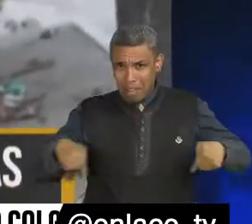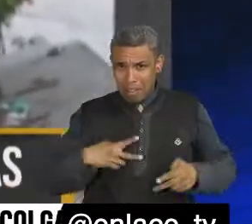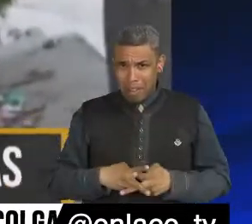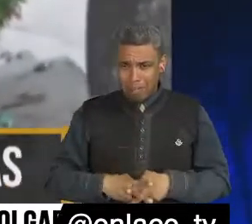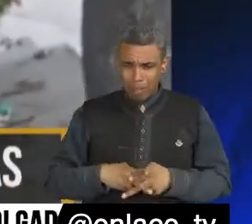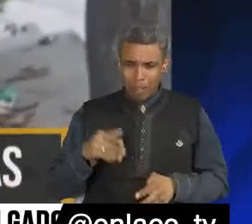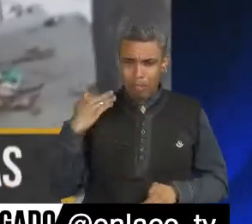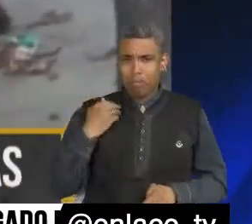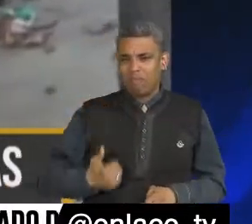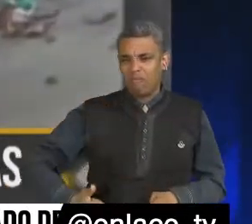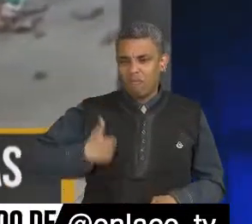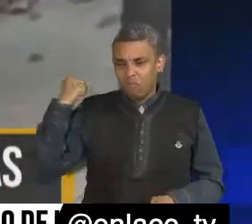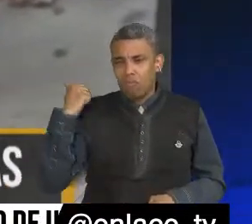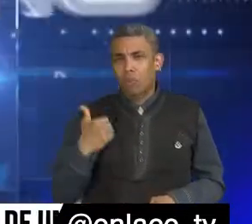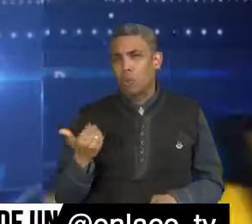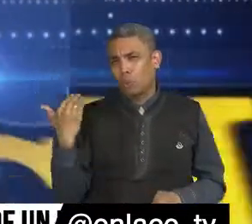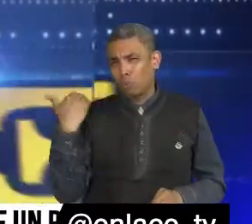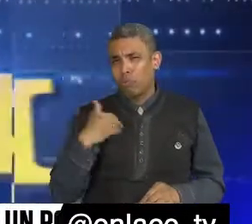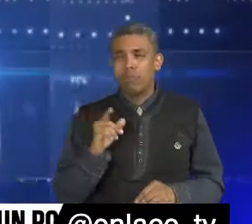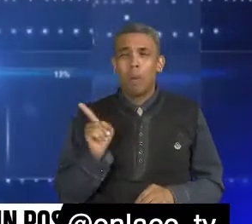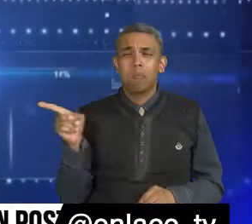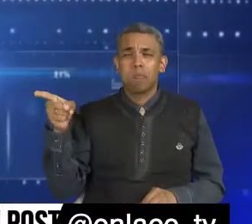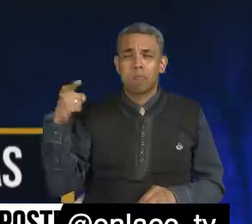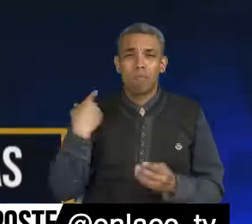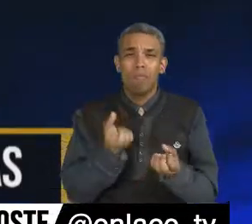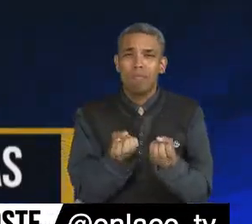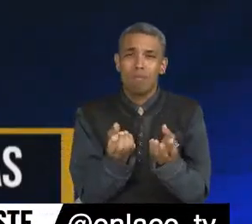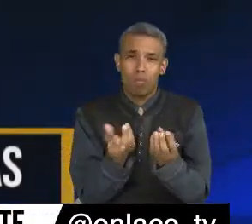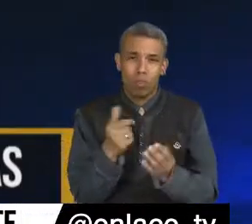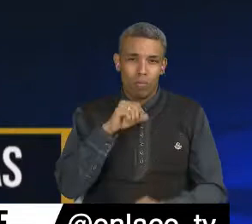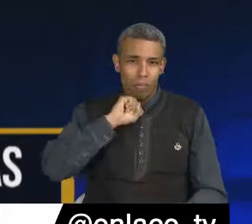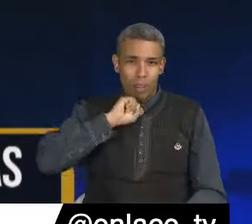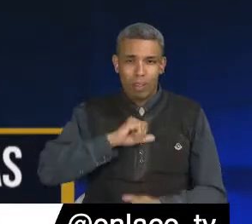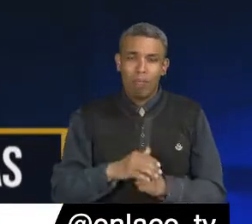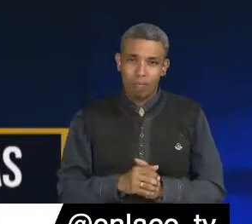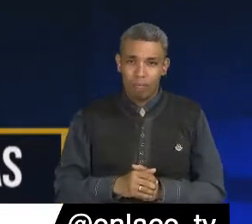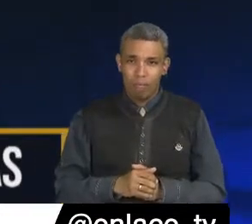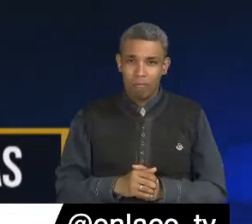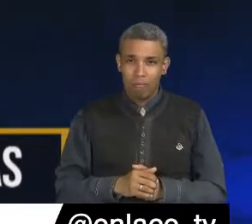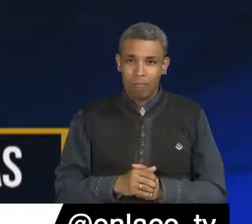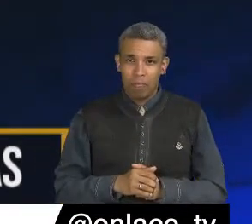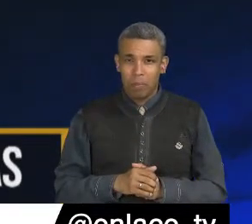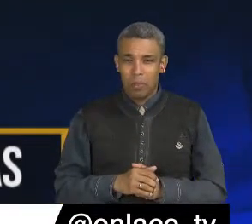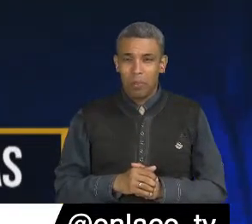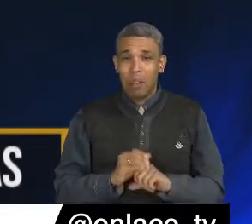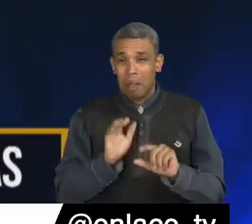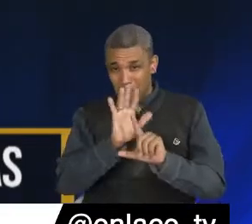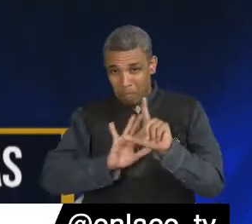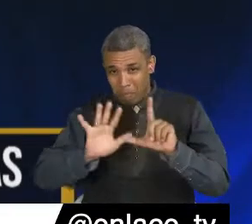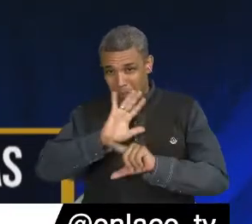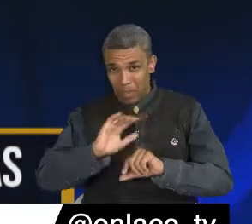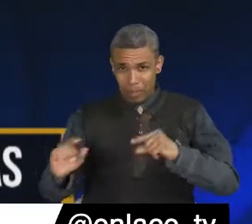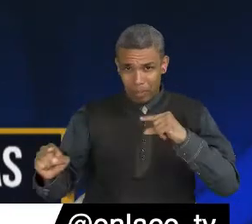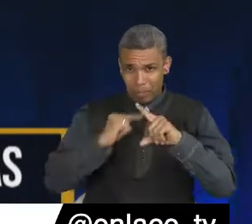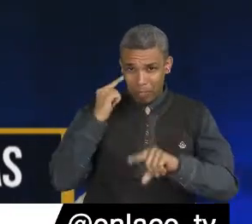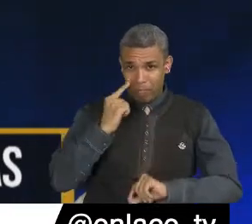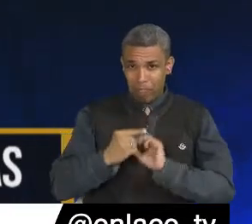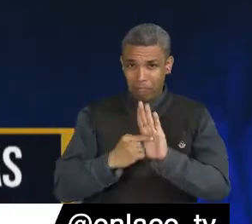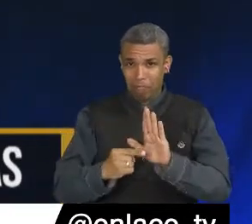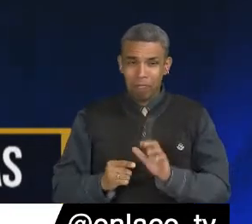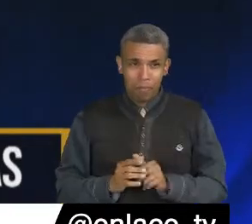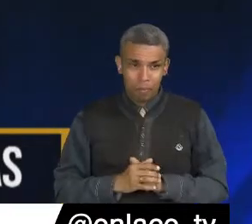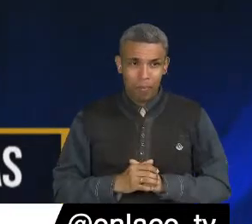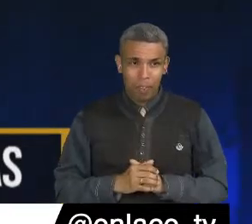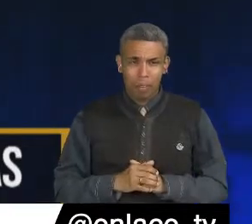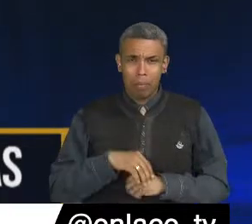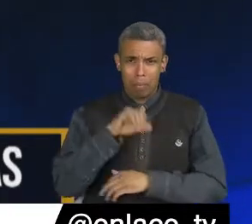repite en varios sectores de la ciudad. Este otro reportero envía video denuncia sobre la forma como está atravesado